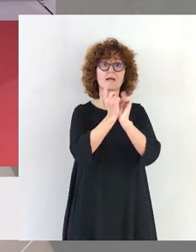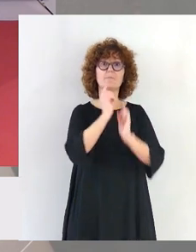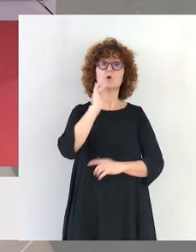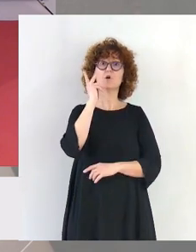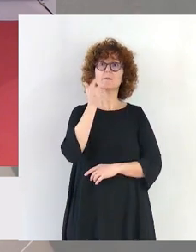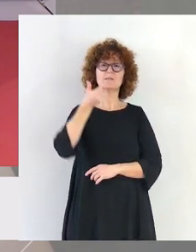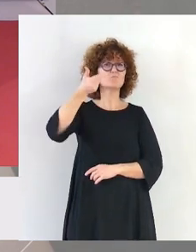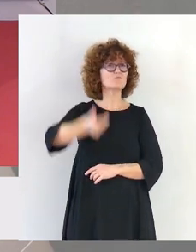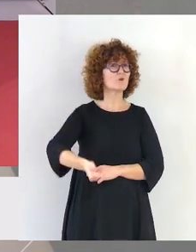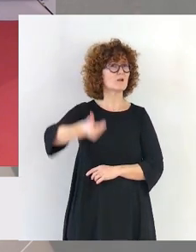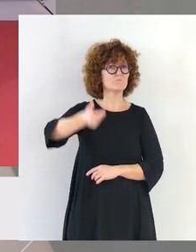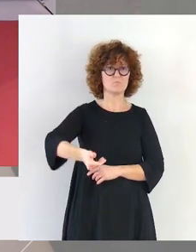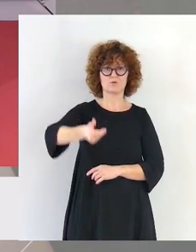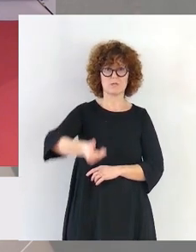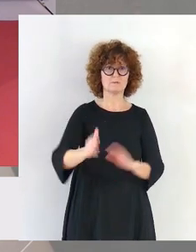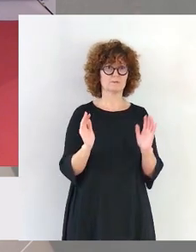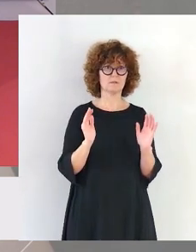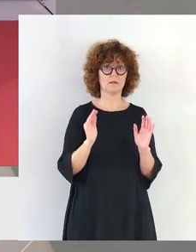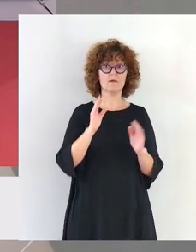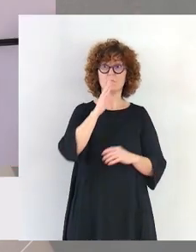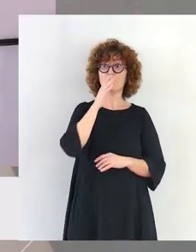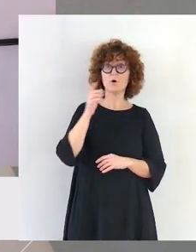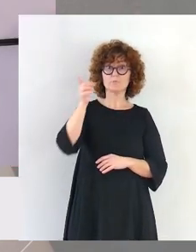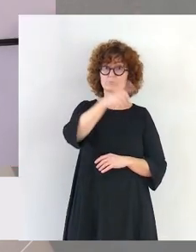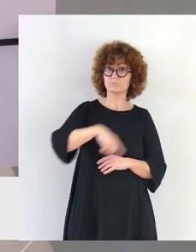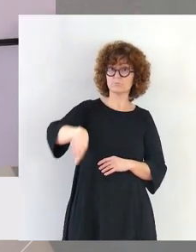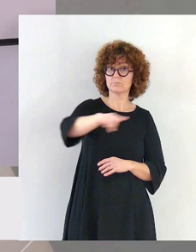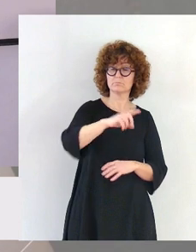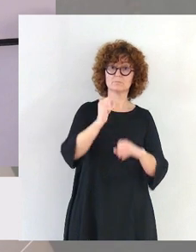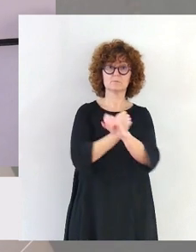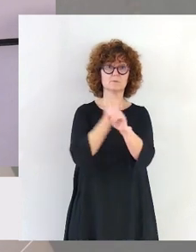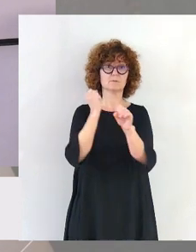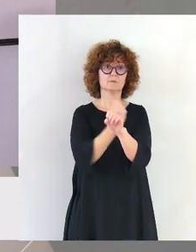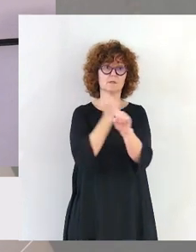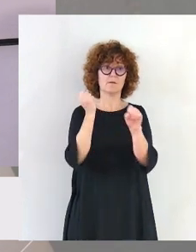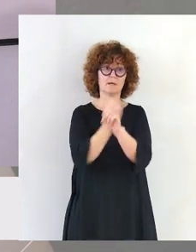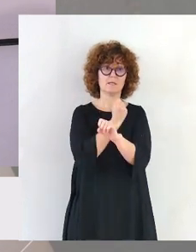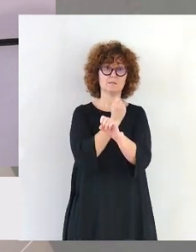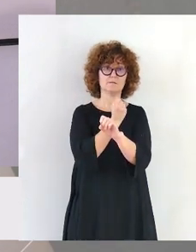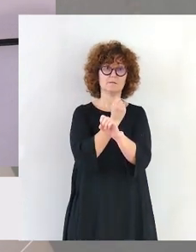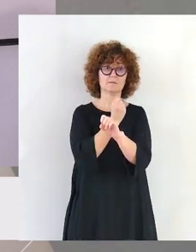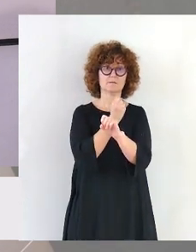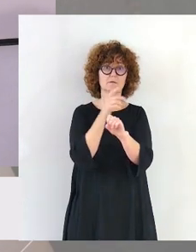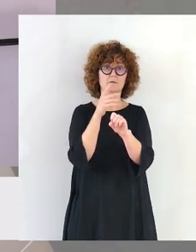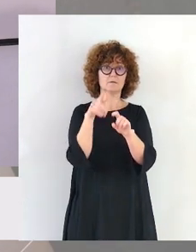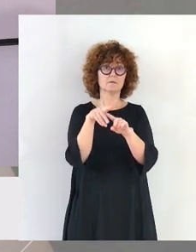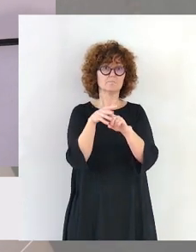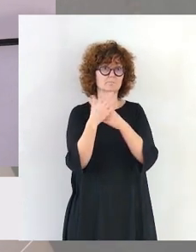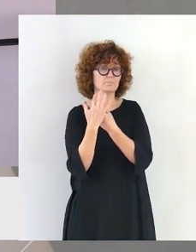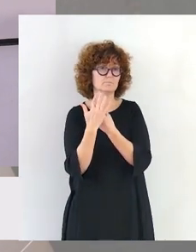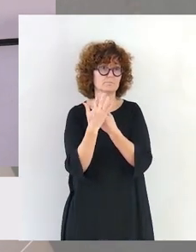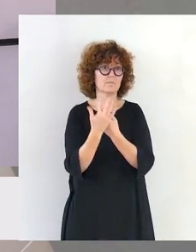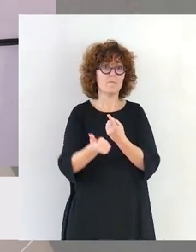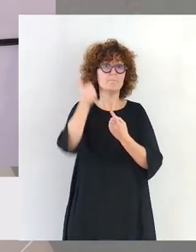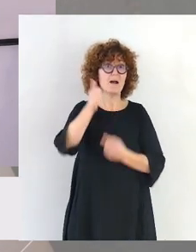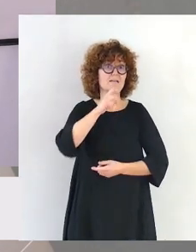es muy importante porque eh vosotros eh trabajáis en las condiciones normalmente más difíciles que se